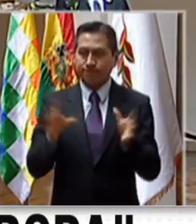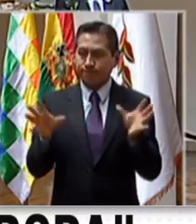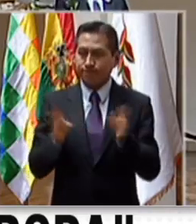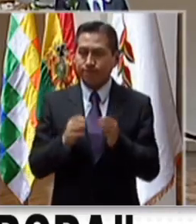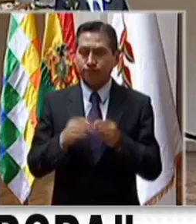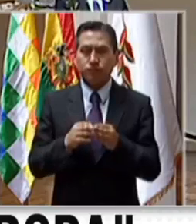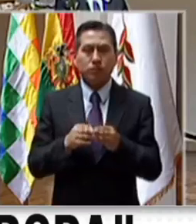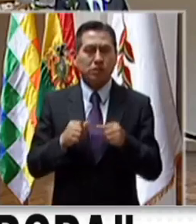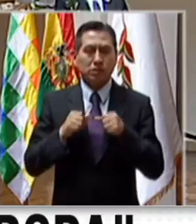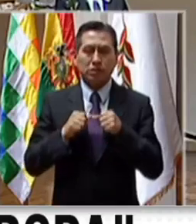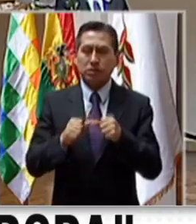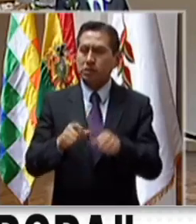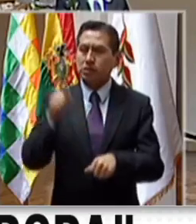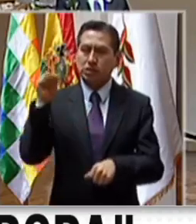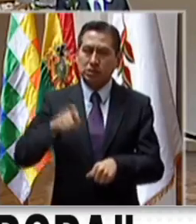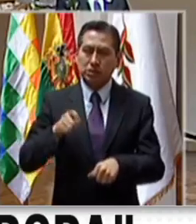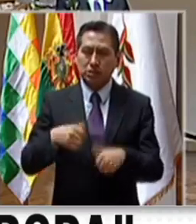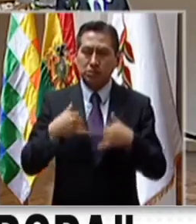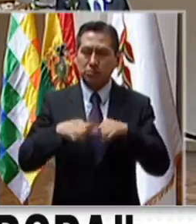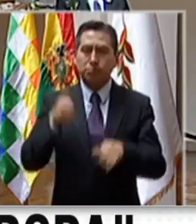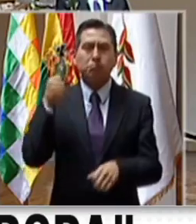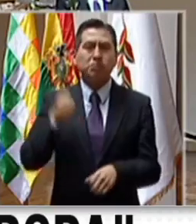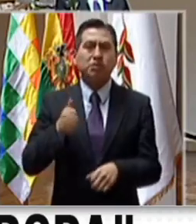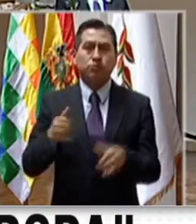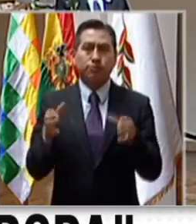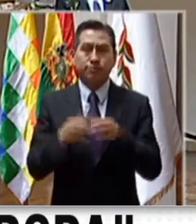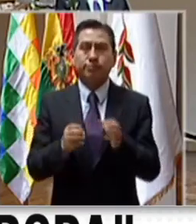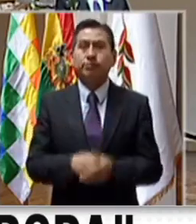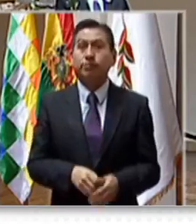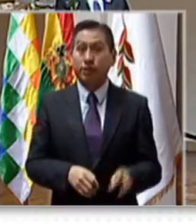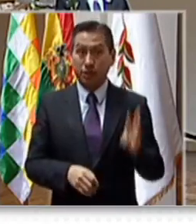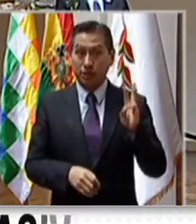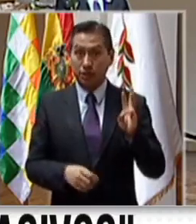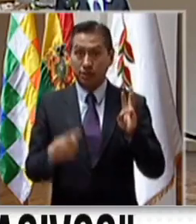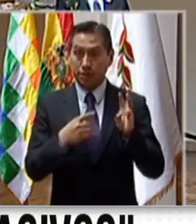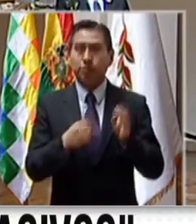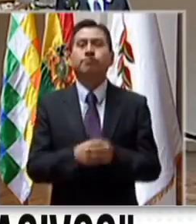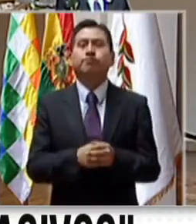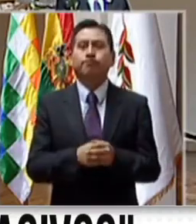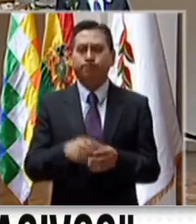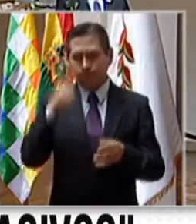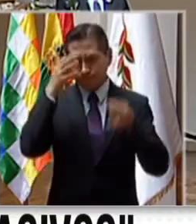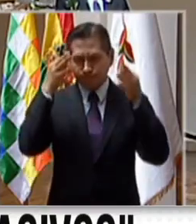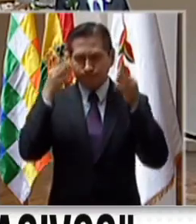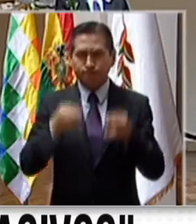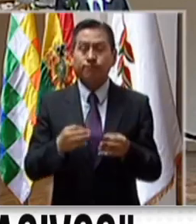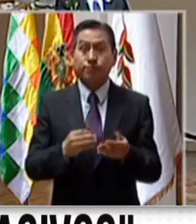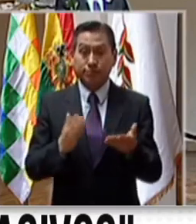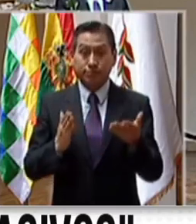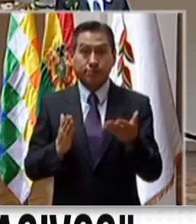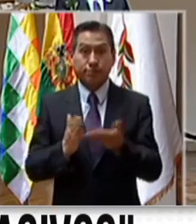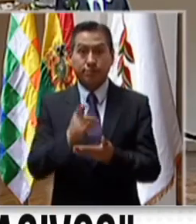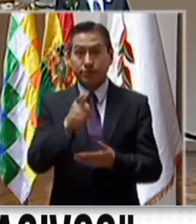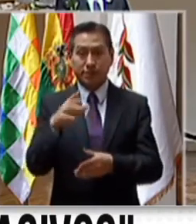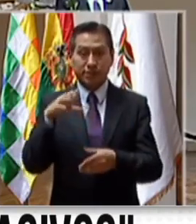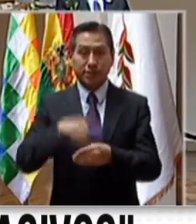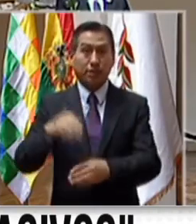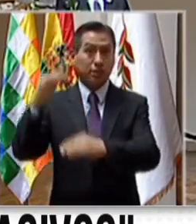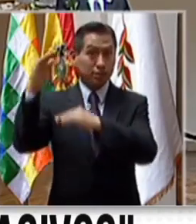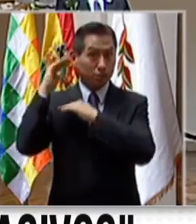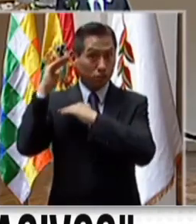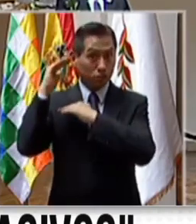con la frecuencia que sea necesaria. 6. Se ha dispuesto a habilitar en la ciudad de Santa Cruz